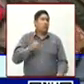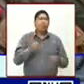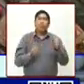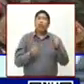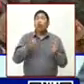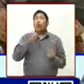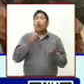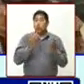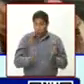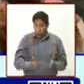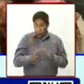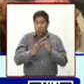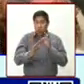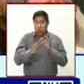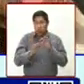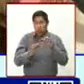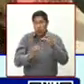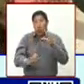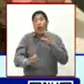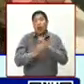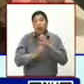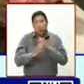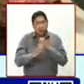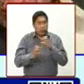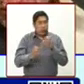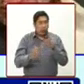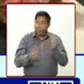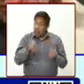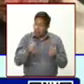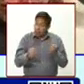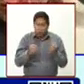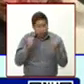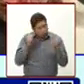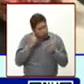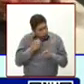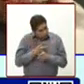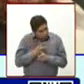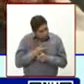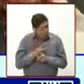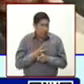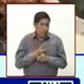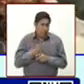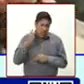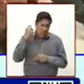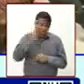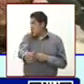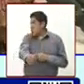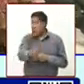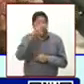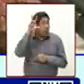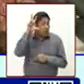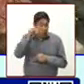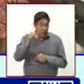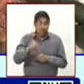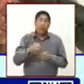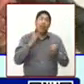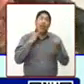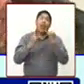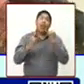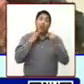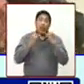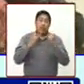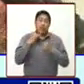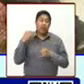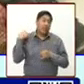a los conductores les está indicando que conduzcan con precaución bueno la información que tenemos